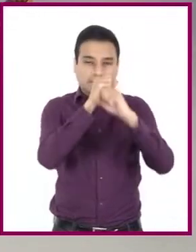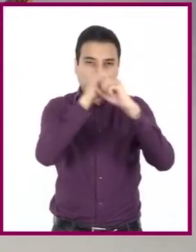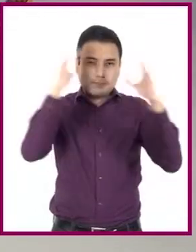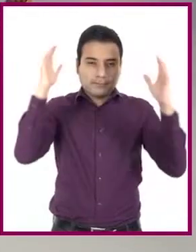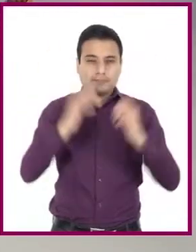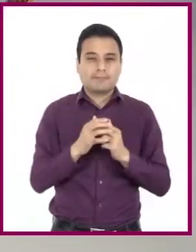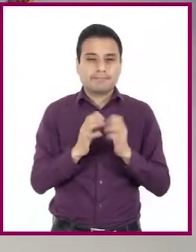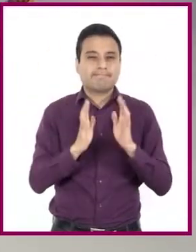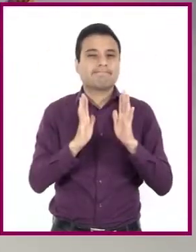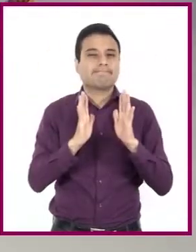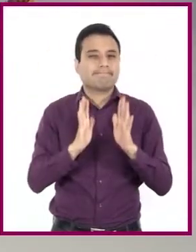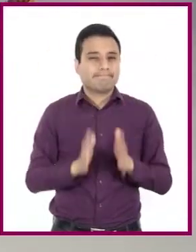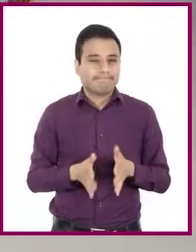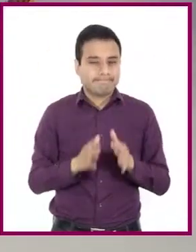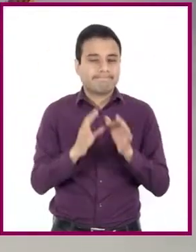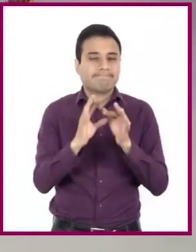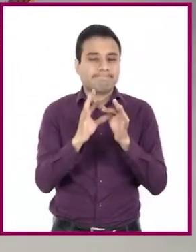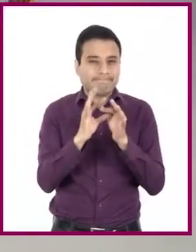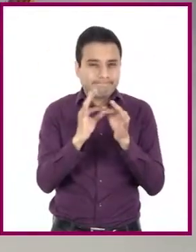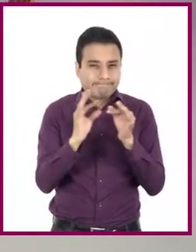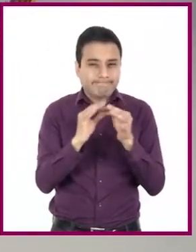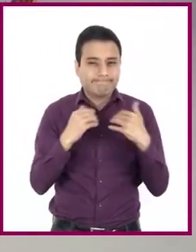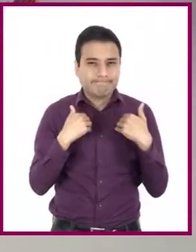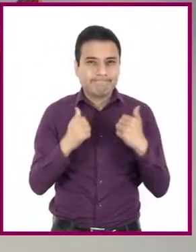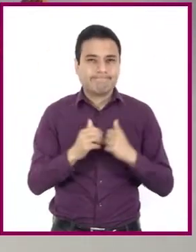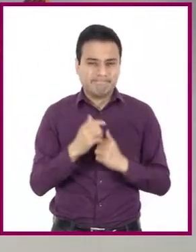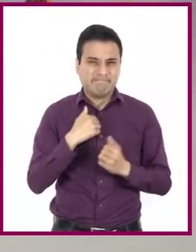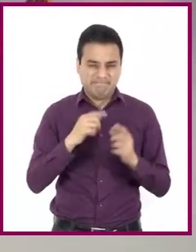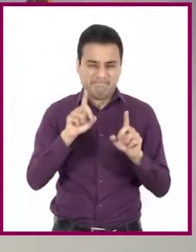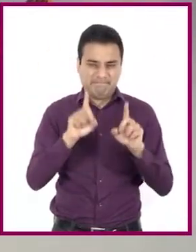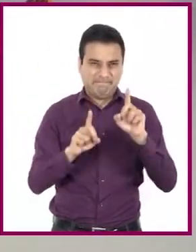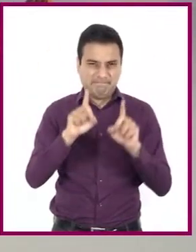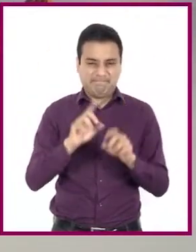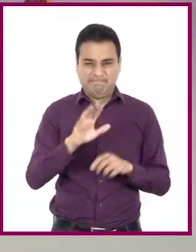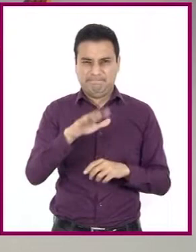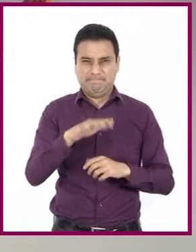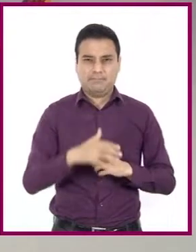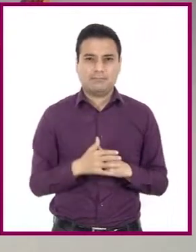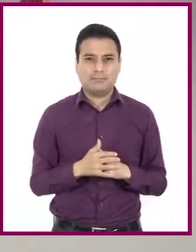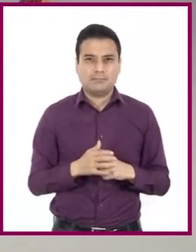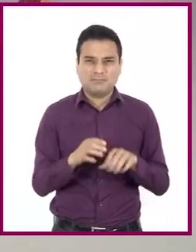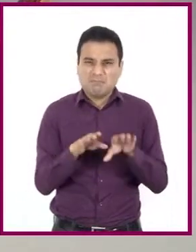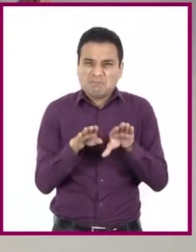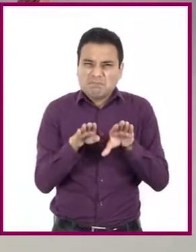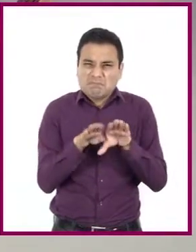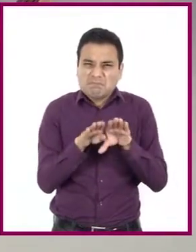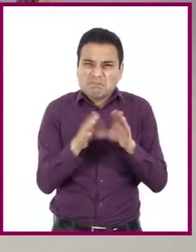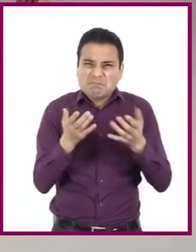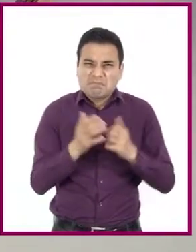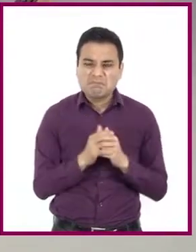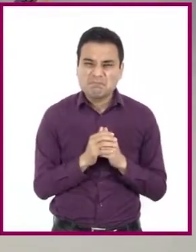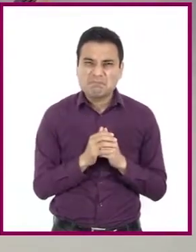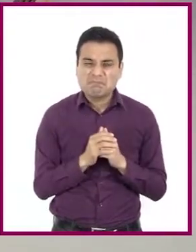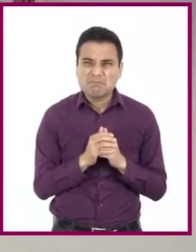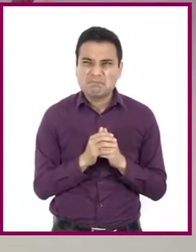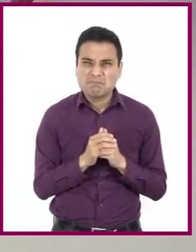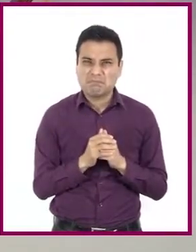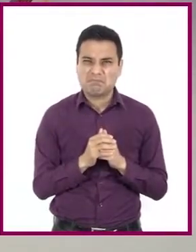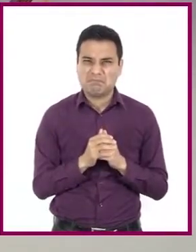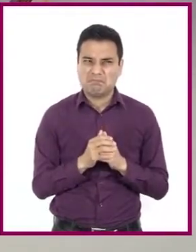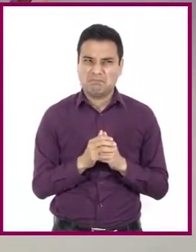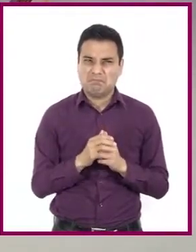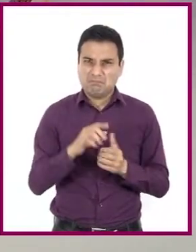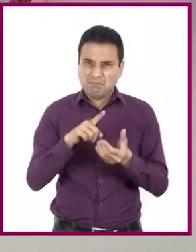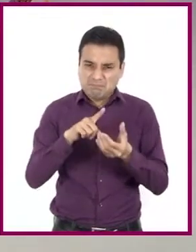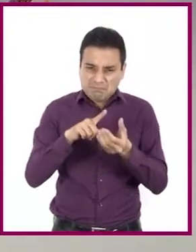Lo que acaba de mencionar el profesor crea otra duda. ¿Cómo es esa relación entre el contenido y la forma